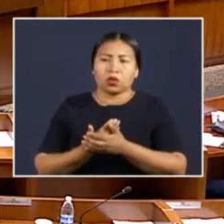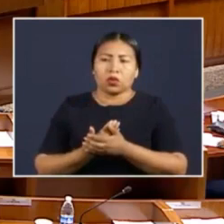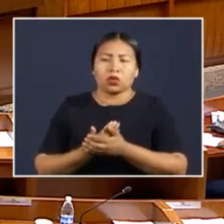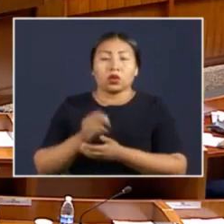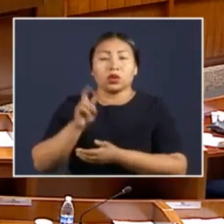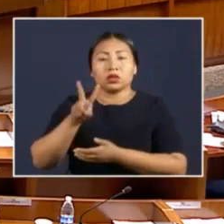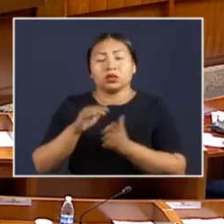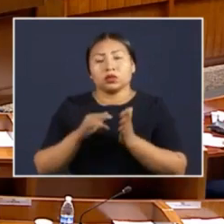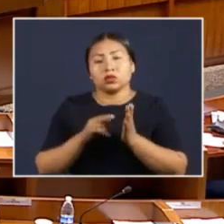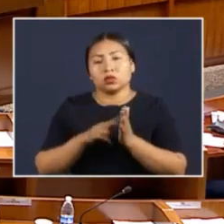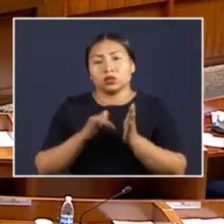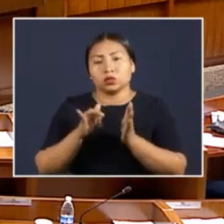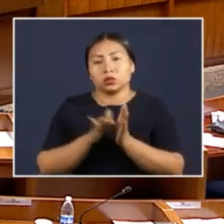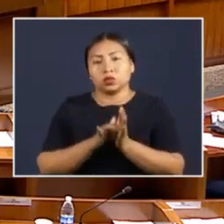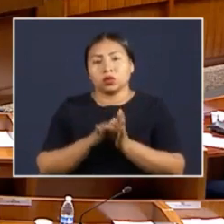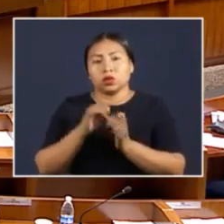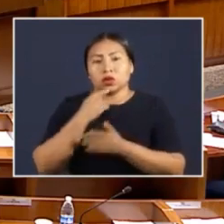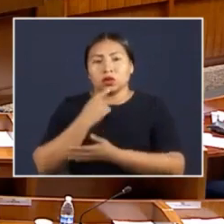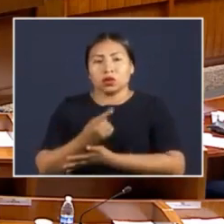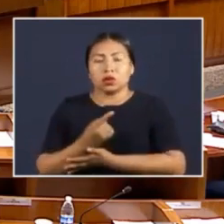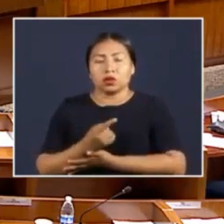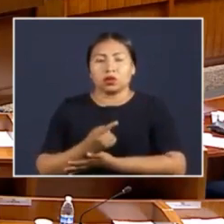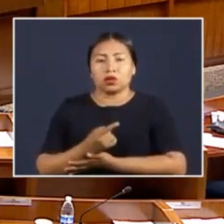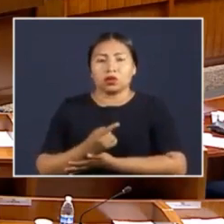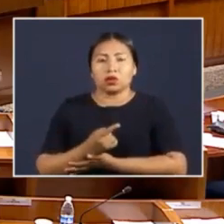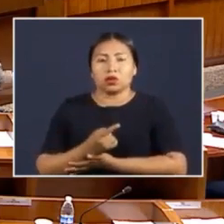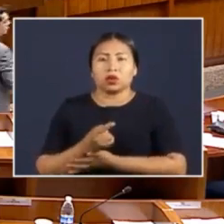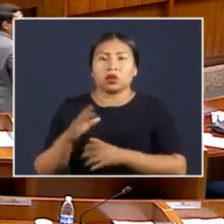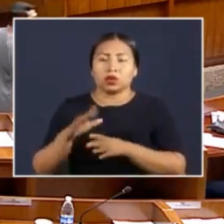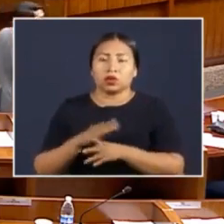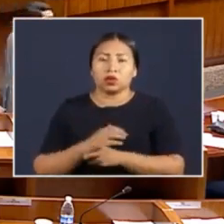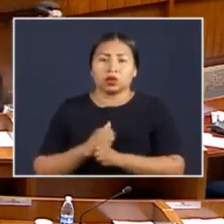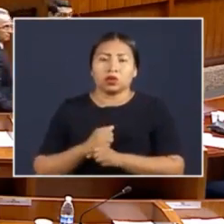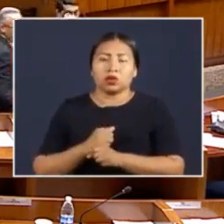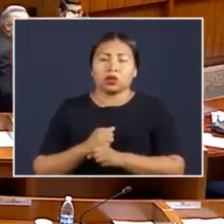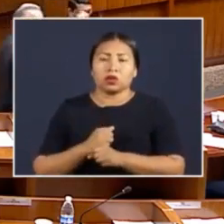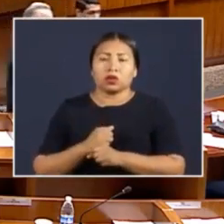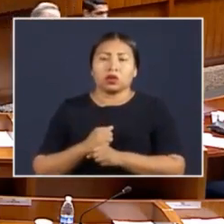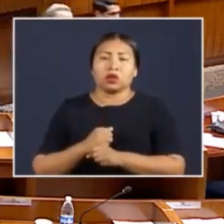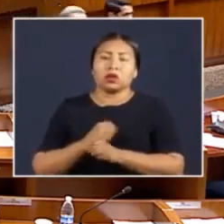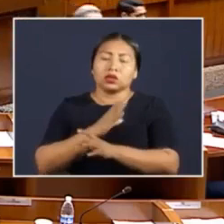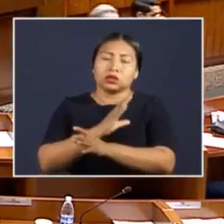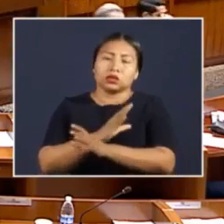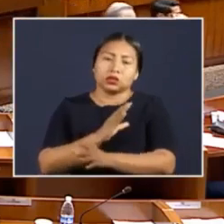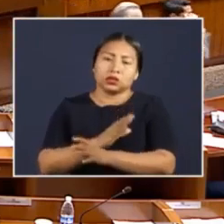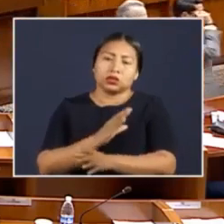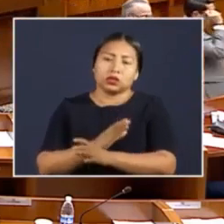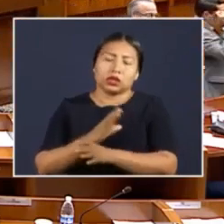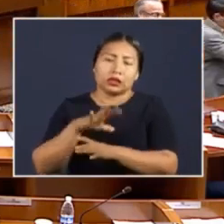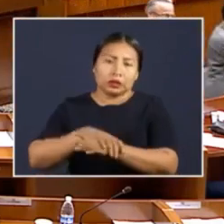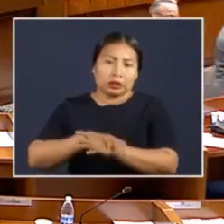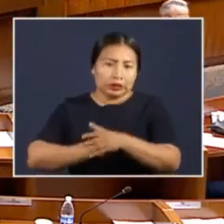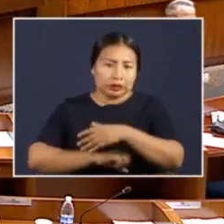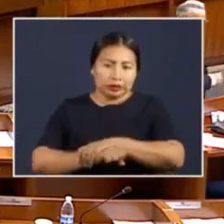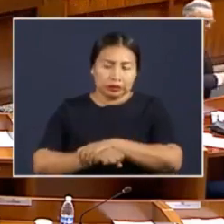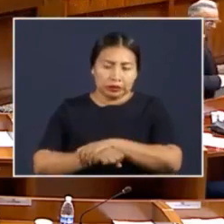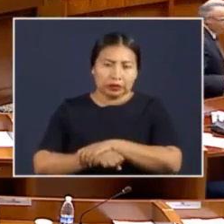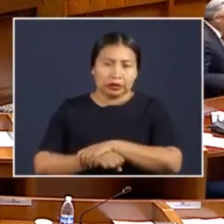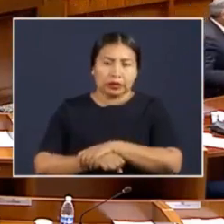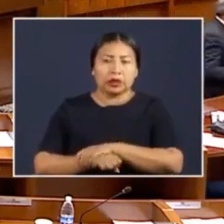proyecto que presentó el ministro es el que crea el servicio de seguridad penitenciaria que consta de